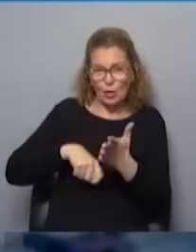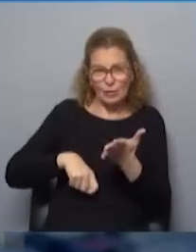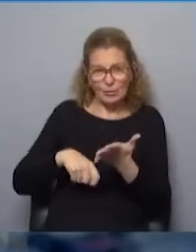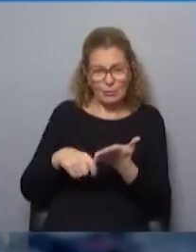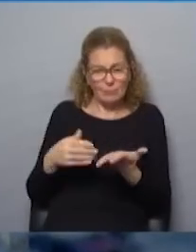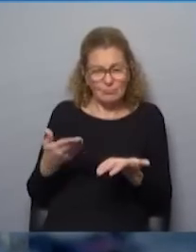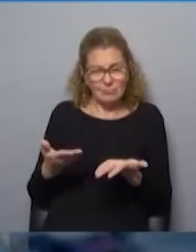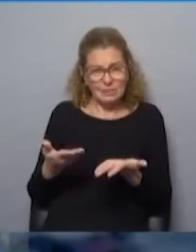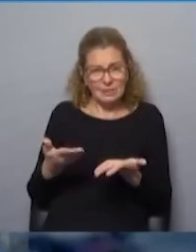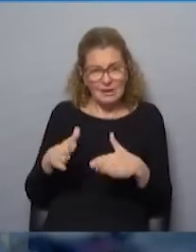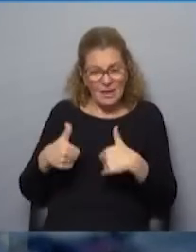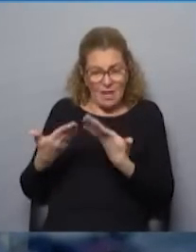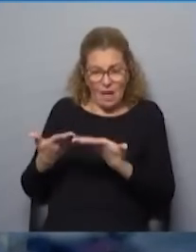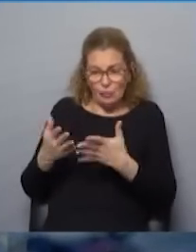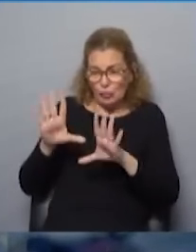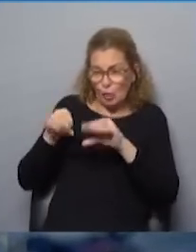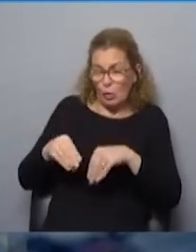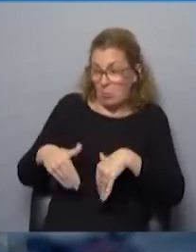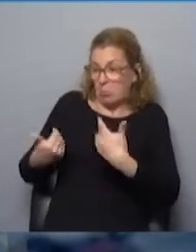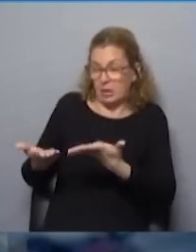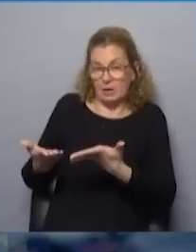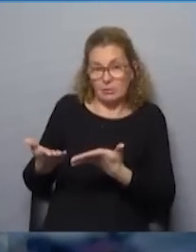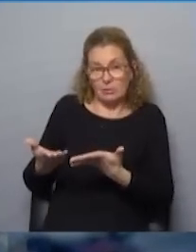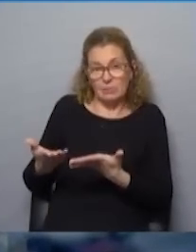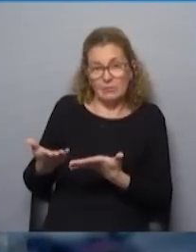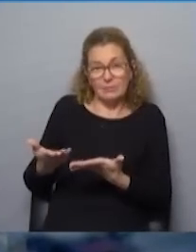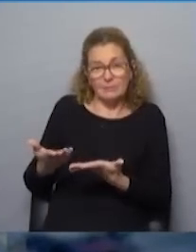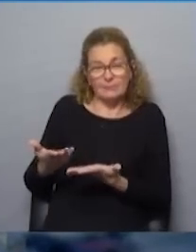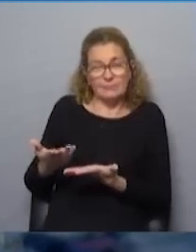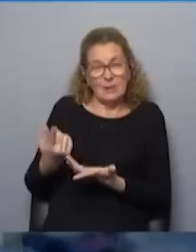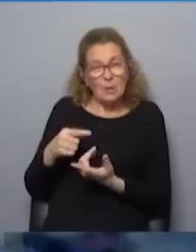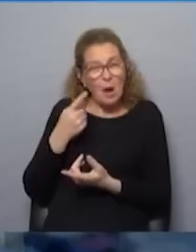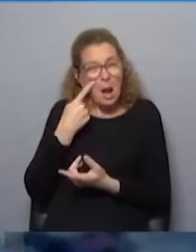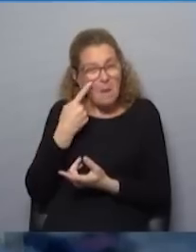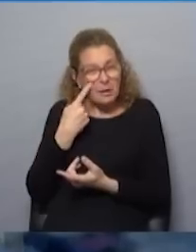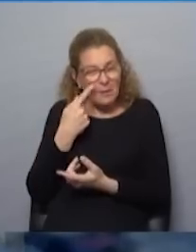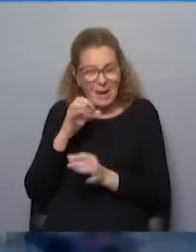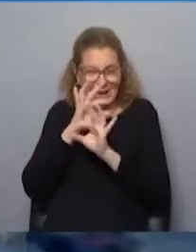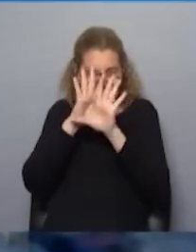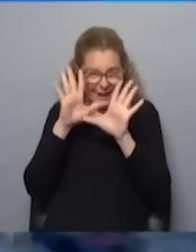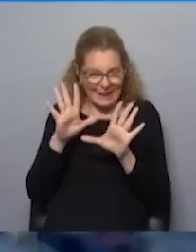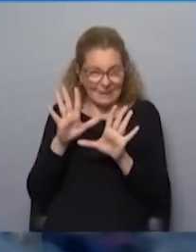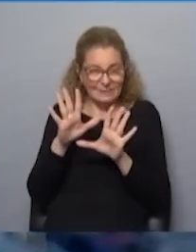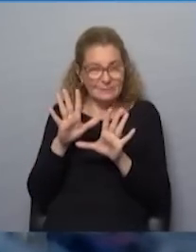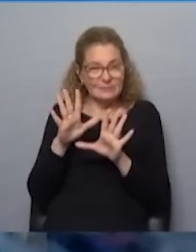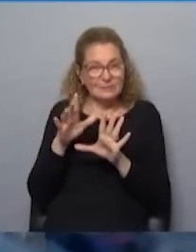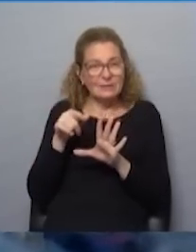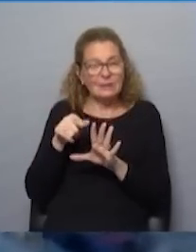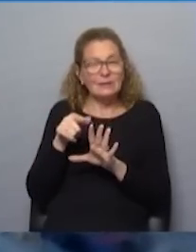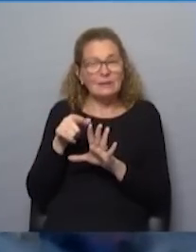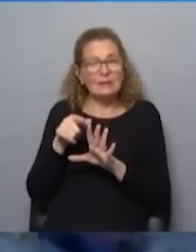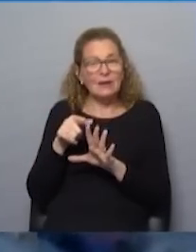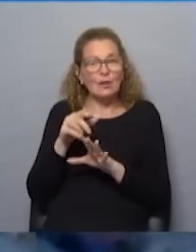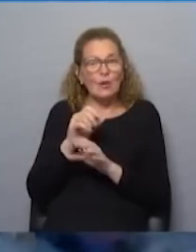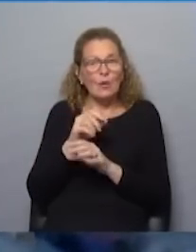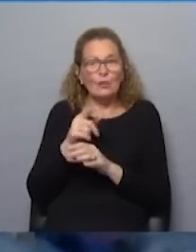le cede directamente pero la prueba más evidente de que no se